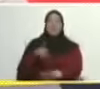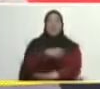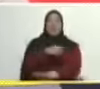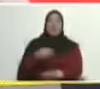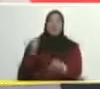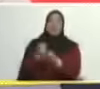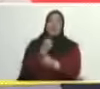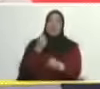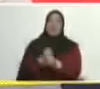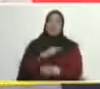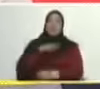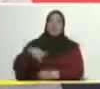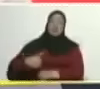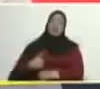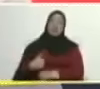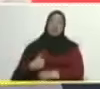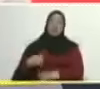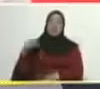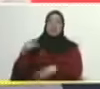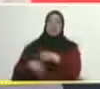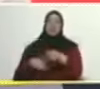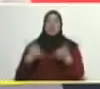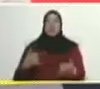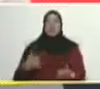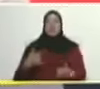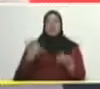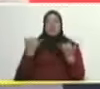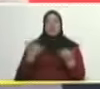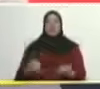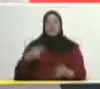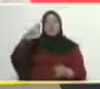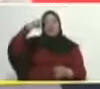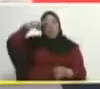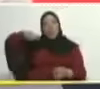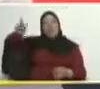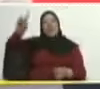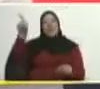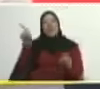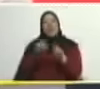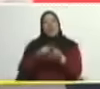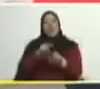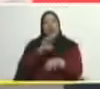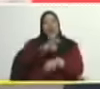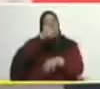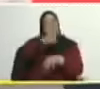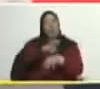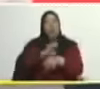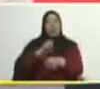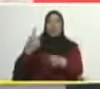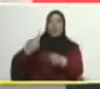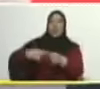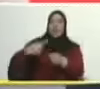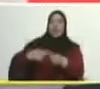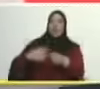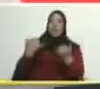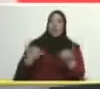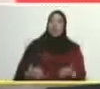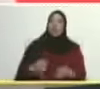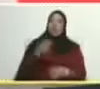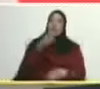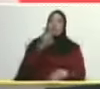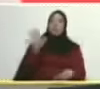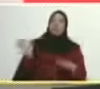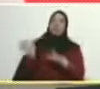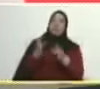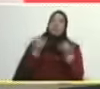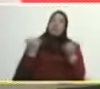ecuatoriana en la sede diplomática de Quito, de México en Quito, el pasado 5 de abril. Esta violación